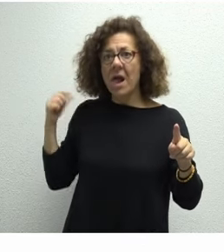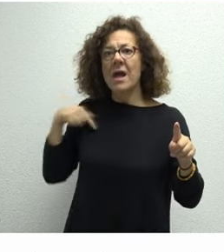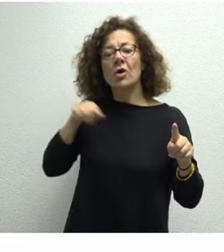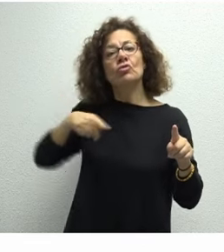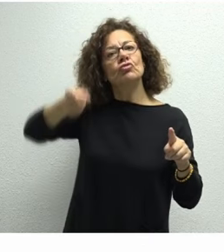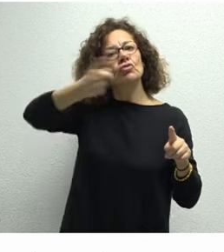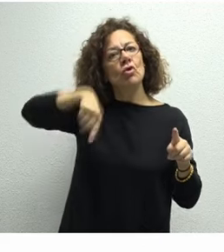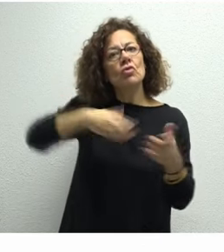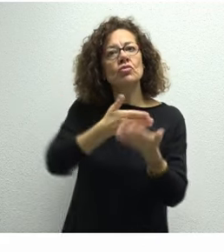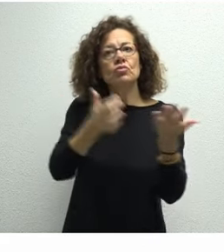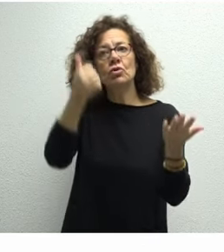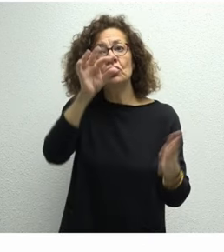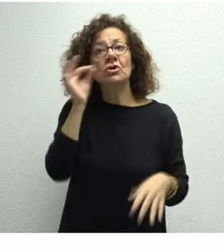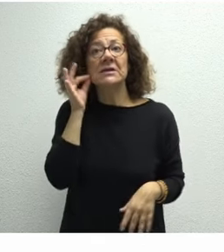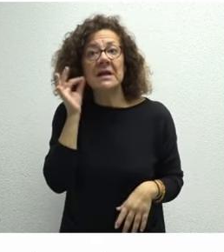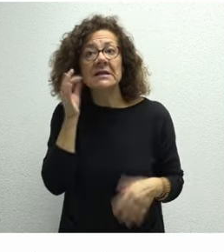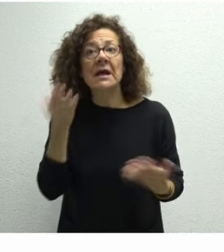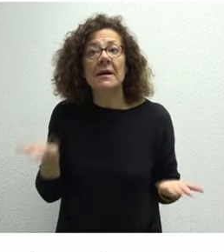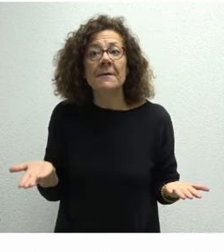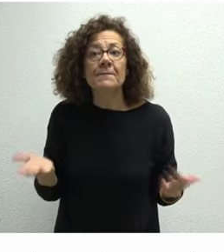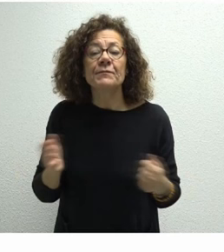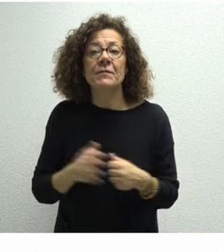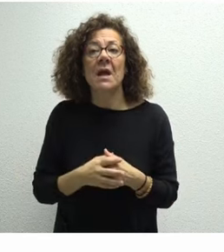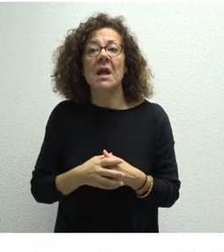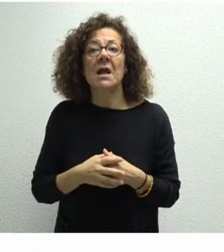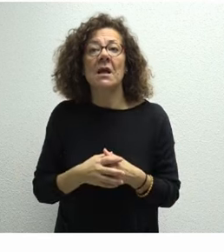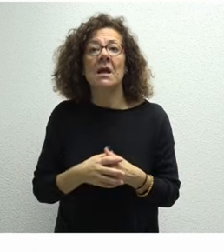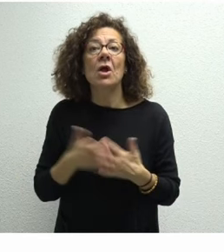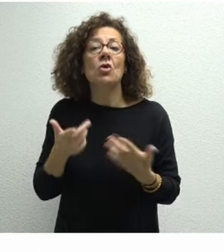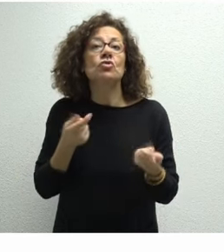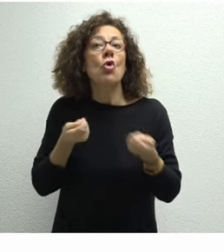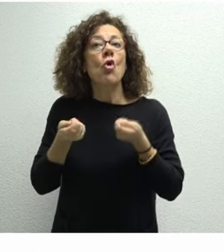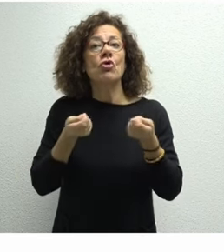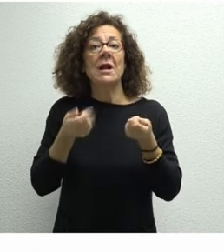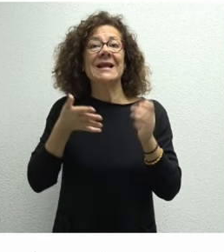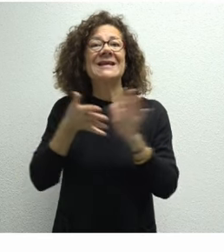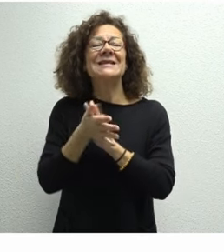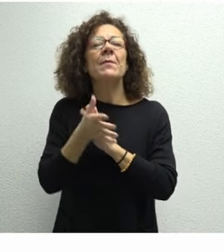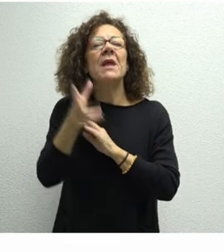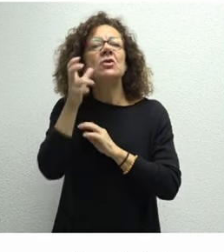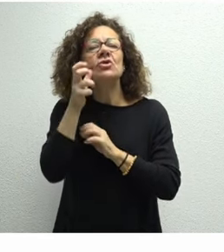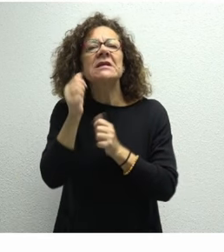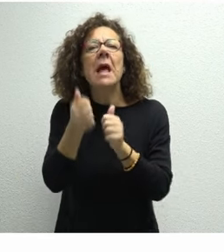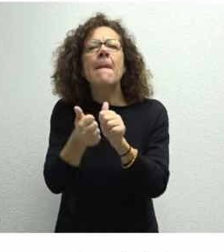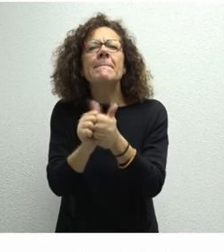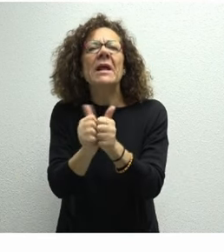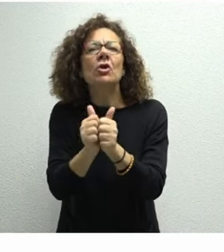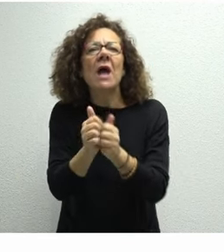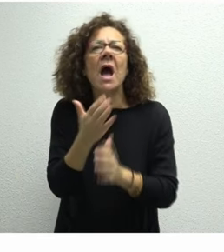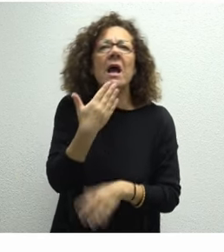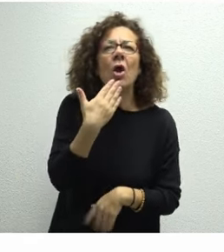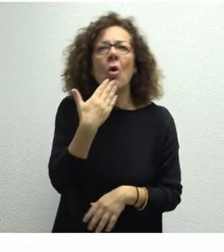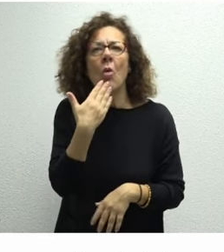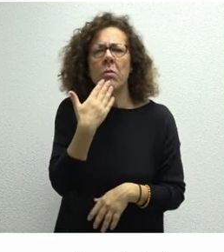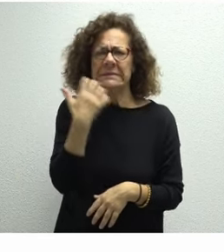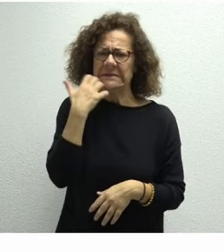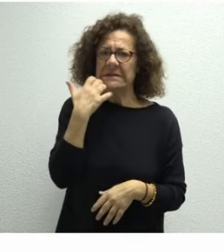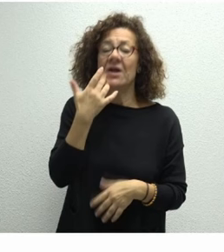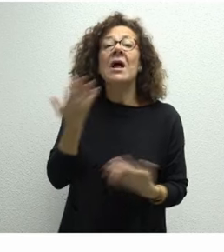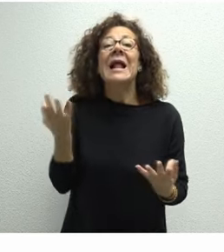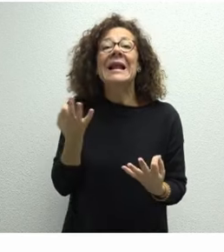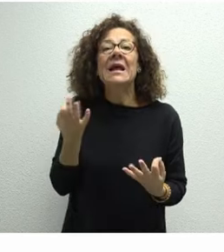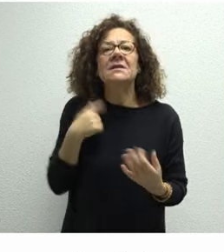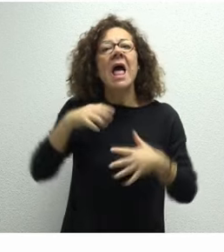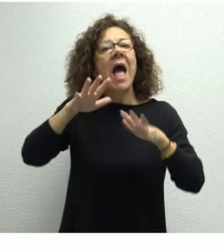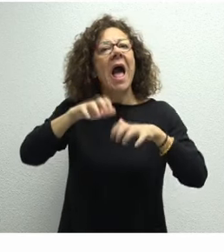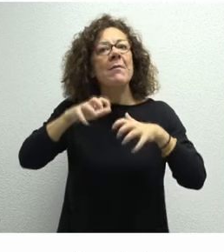y vosotras y bueno eh los pilotajes que siempre nos escucháis hablar de los pilotajes como si fuera una entelequia y no es otra cosa que